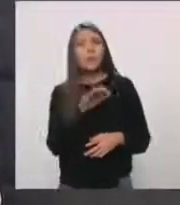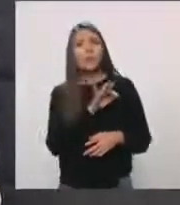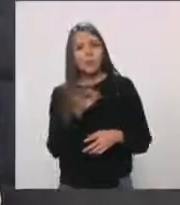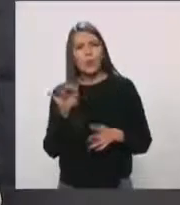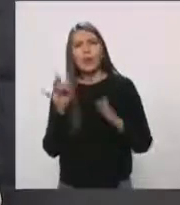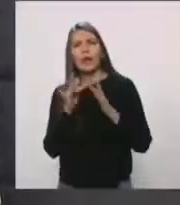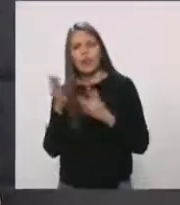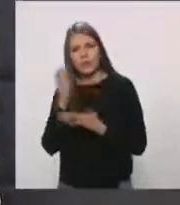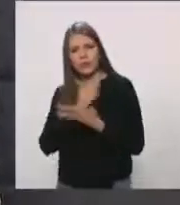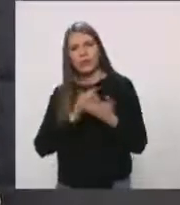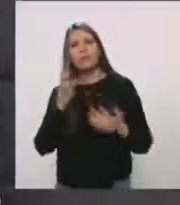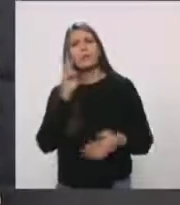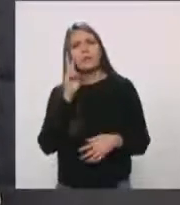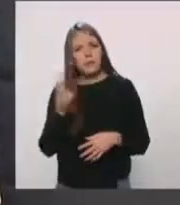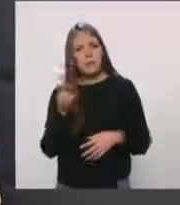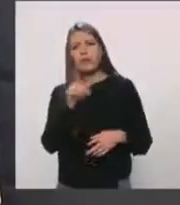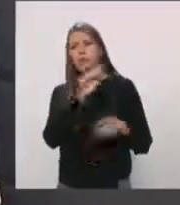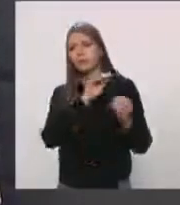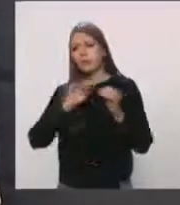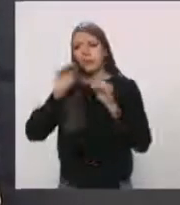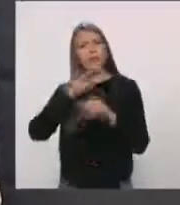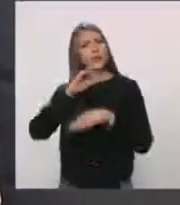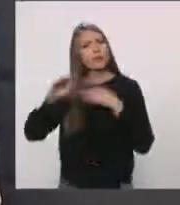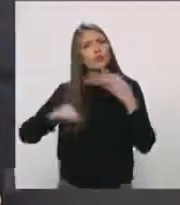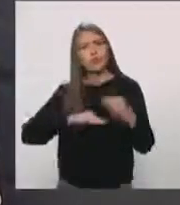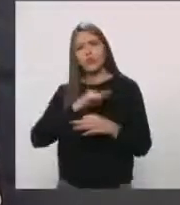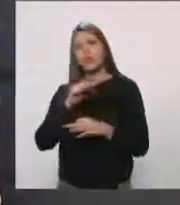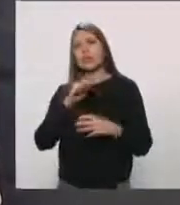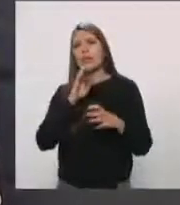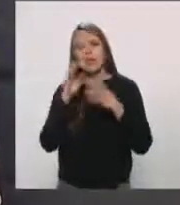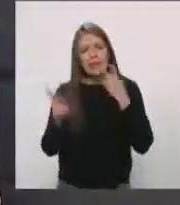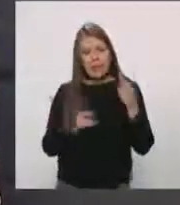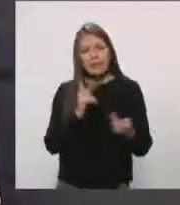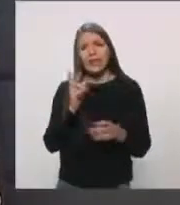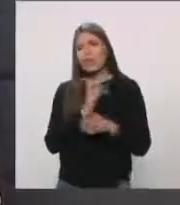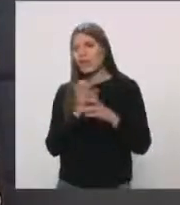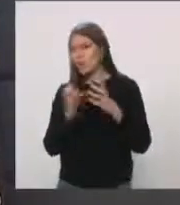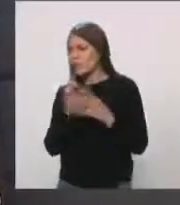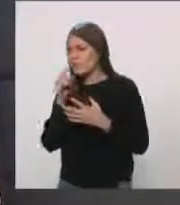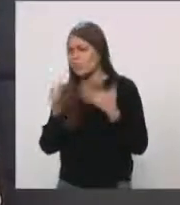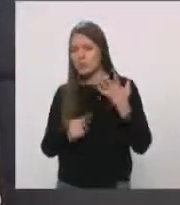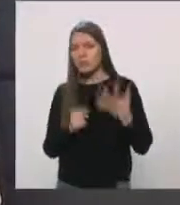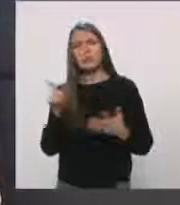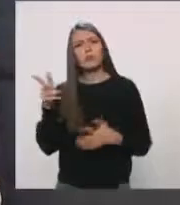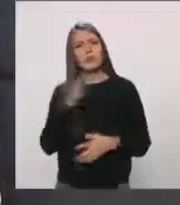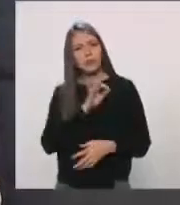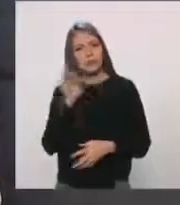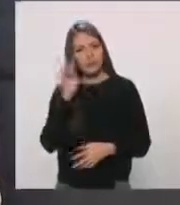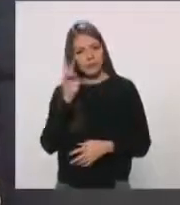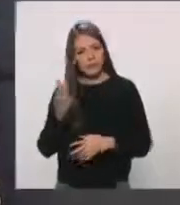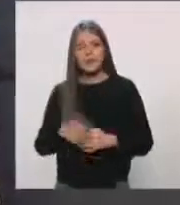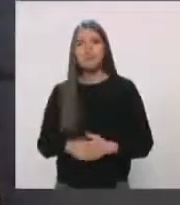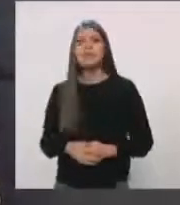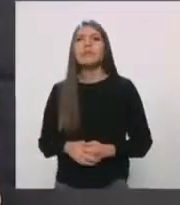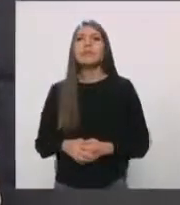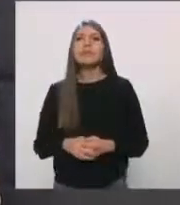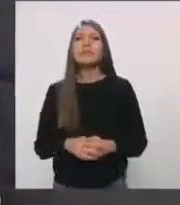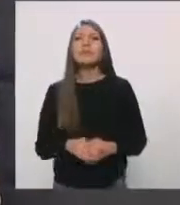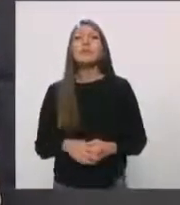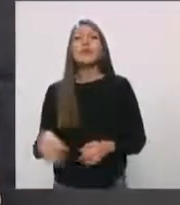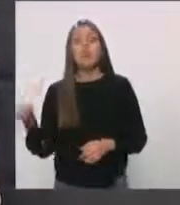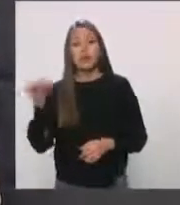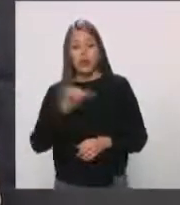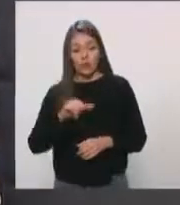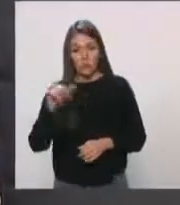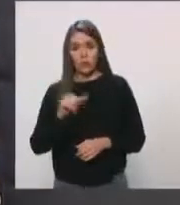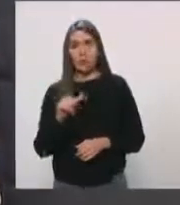nuestras redes sociales. Ahí vamos a estar subiendo todas las entrevistas y todos los materiales que tengamos en esta sección. Y hoy, para